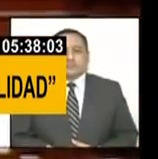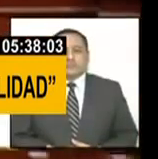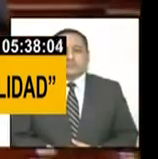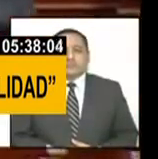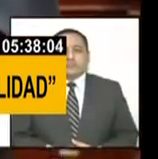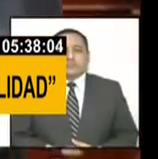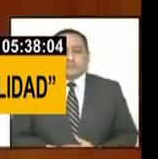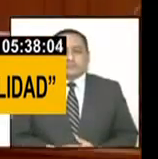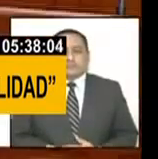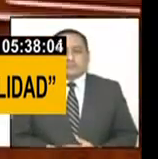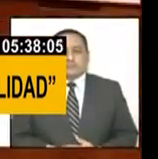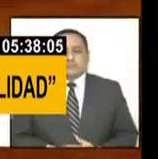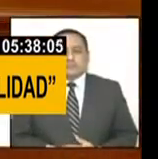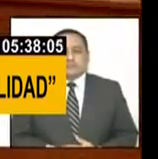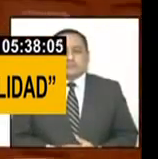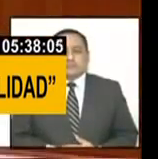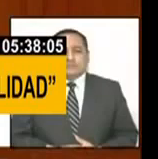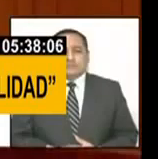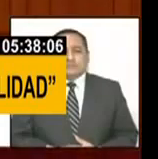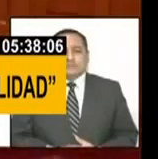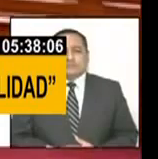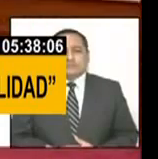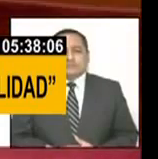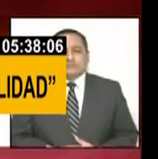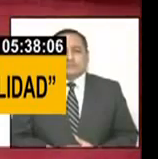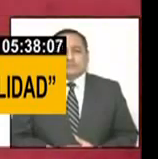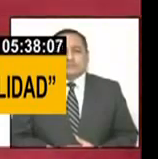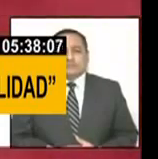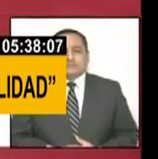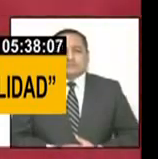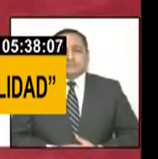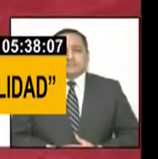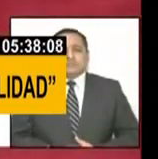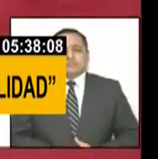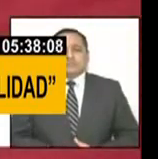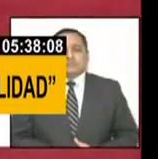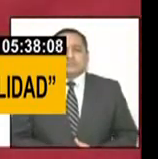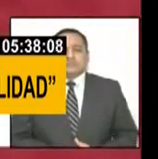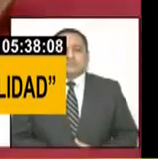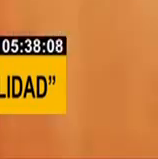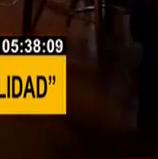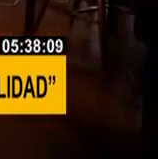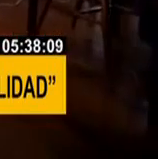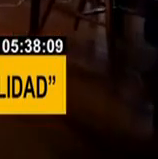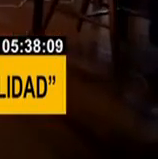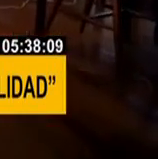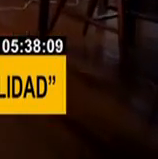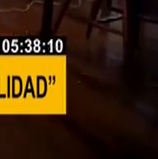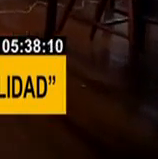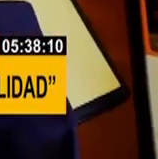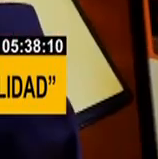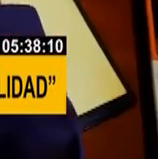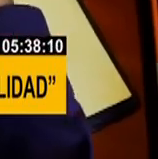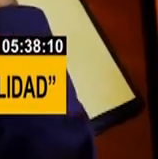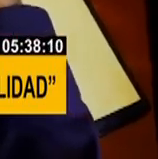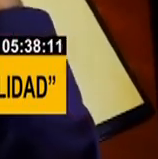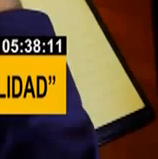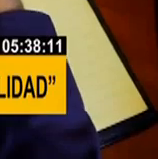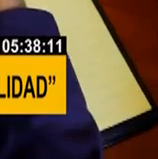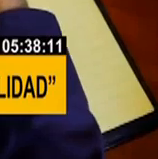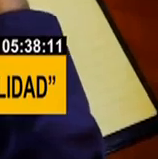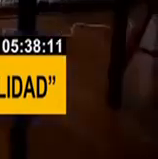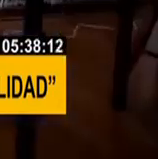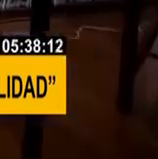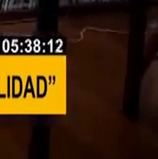Popular y UPP, una suerte de encuentro de contrarios, allana el camino para,